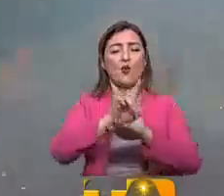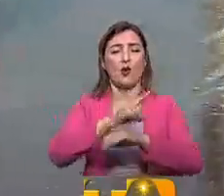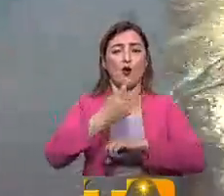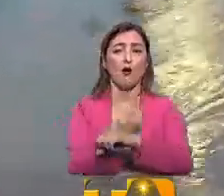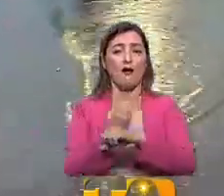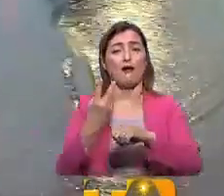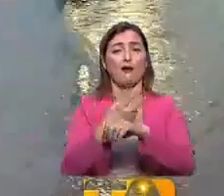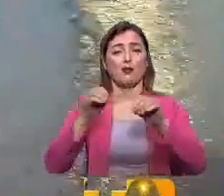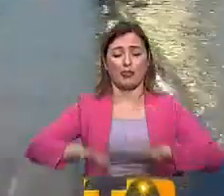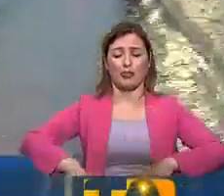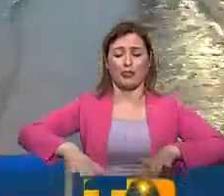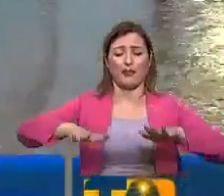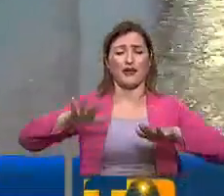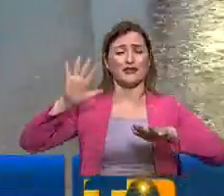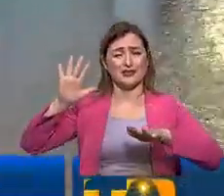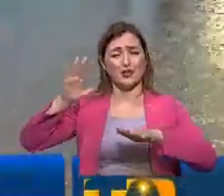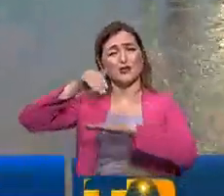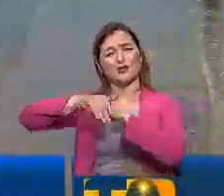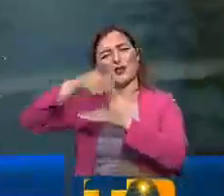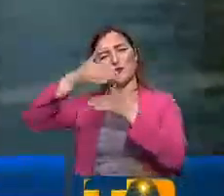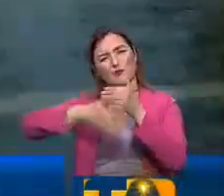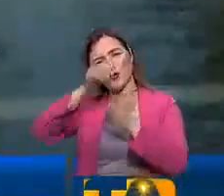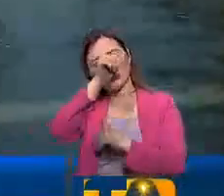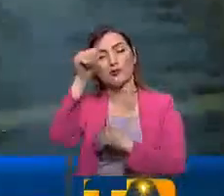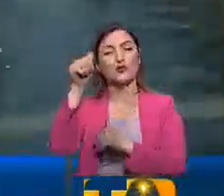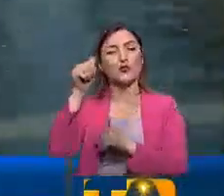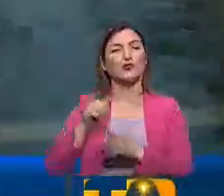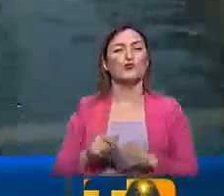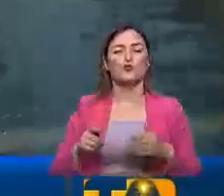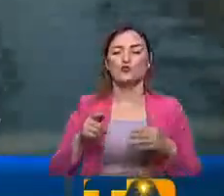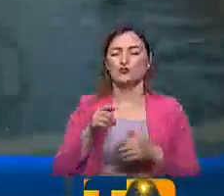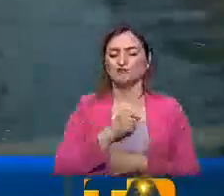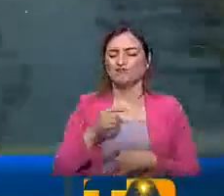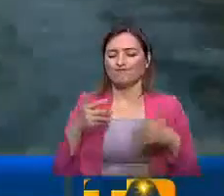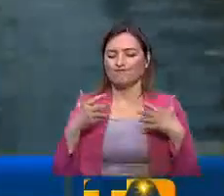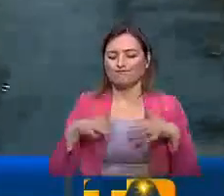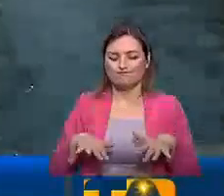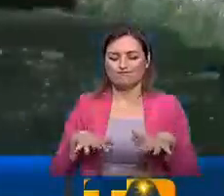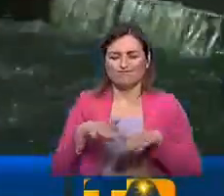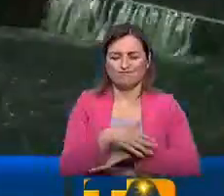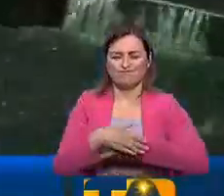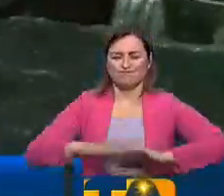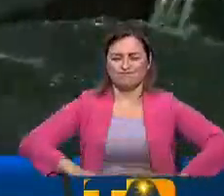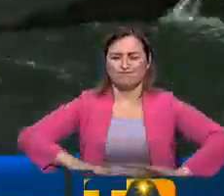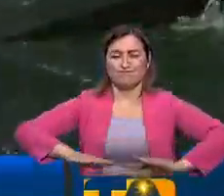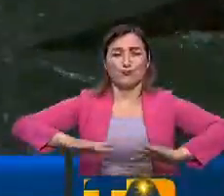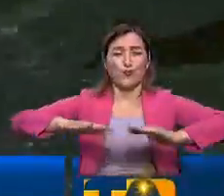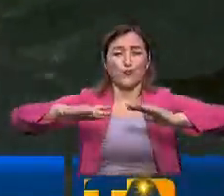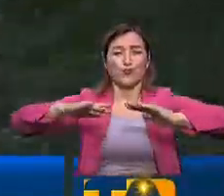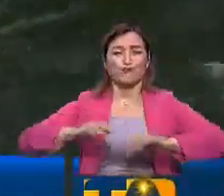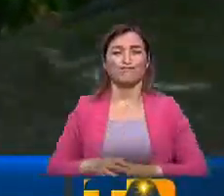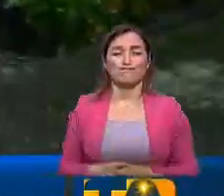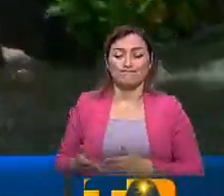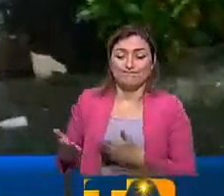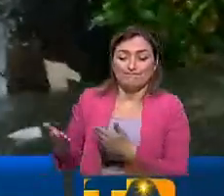Desde las 5 de la tarde este domingo, Guayaquil soportó la primera lluvia intensa que dejó algunas calles anegadas. En el norte de la ciudad, algunos